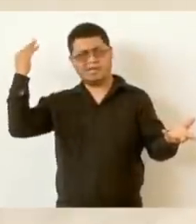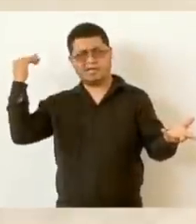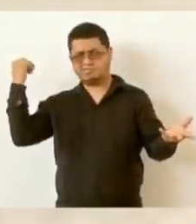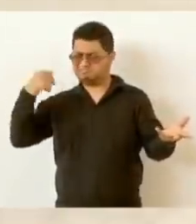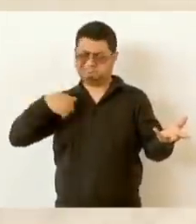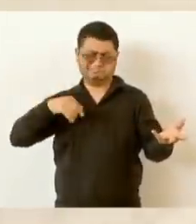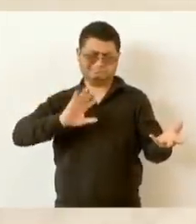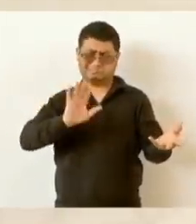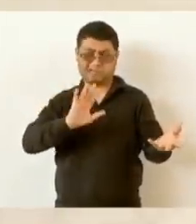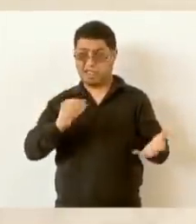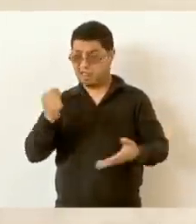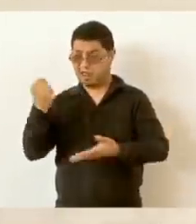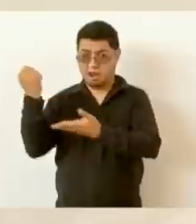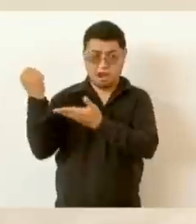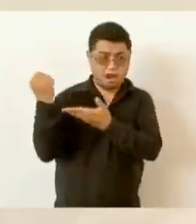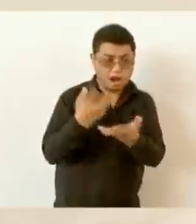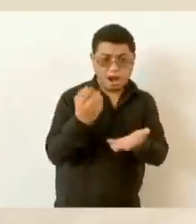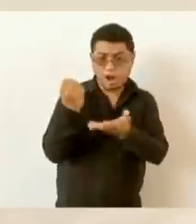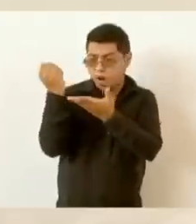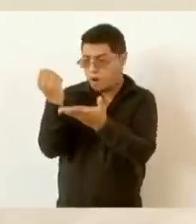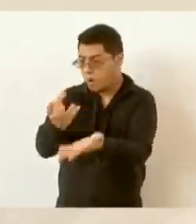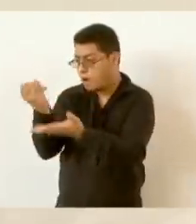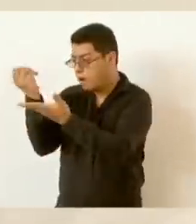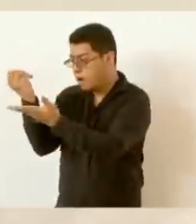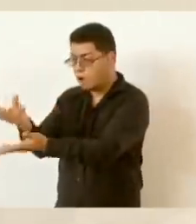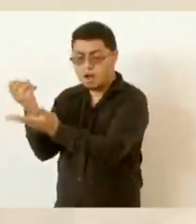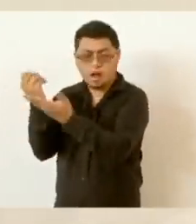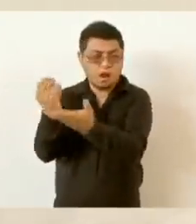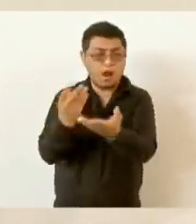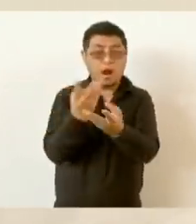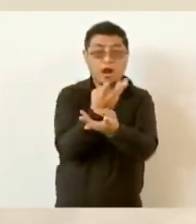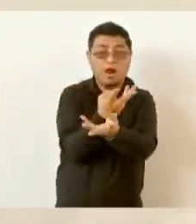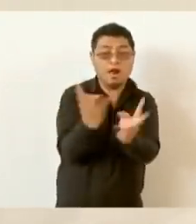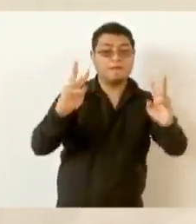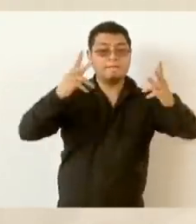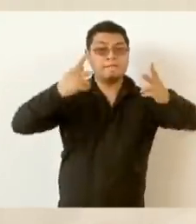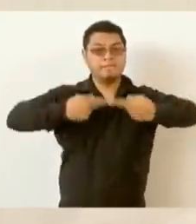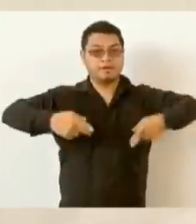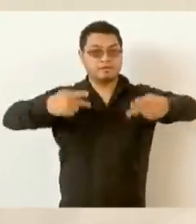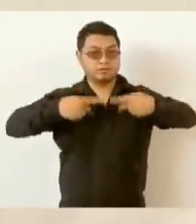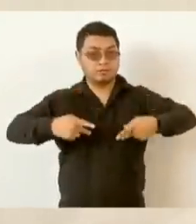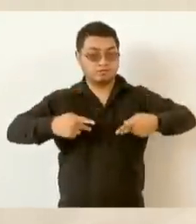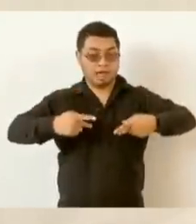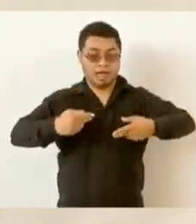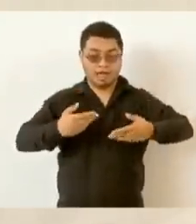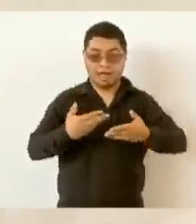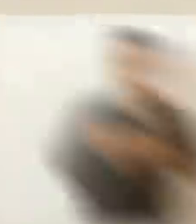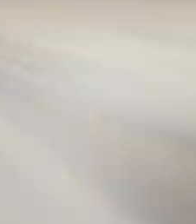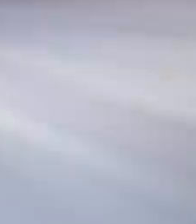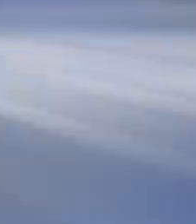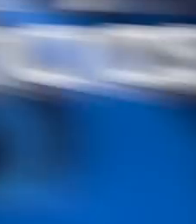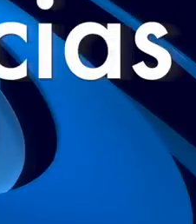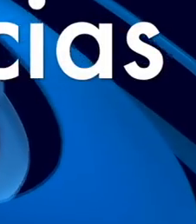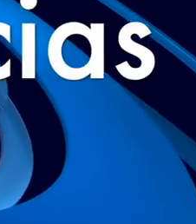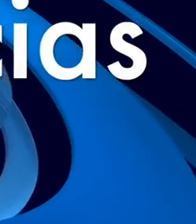manera directa tanto apoyo a la gente como ahora.